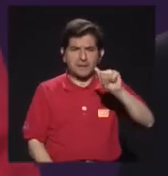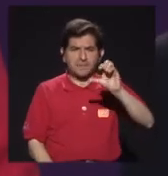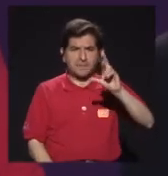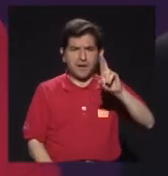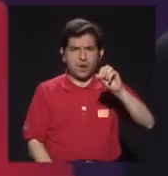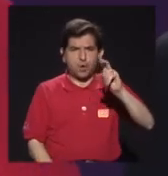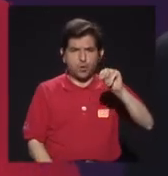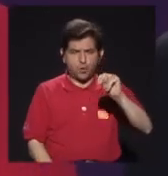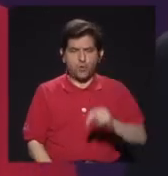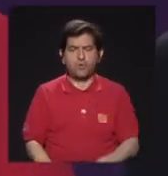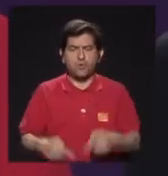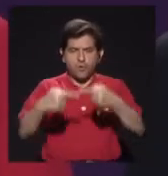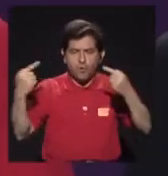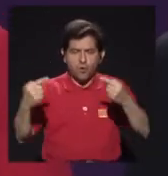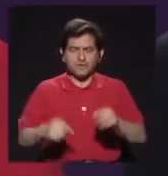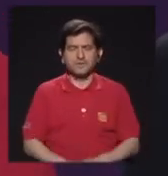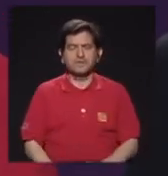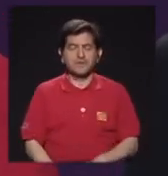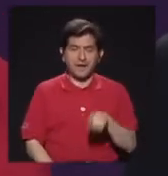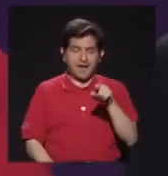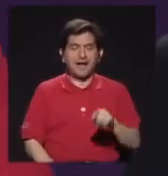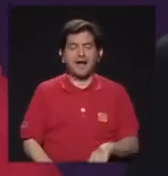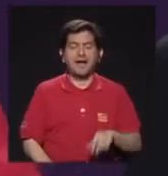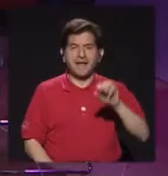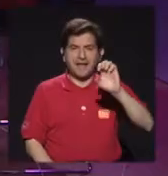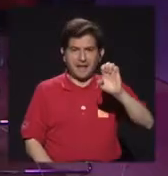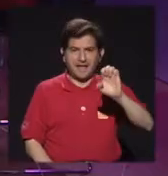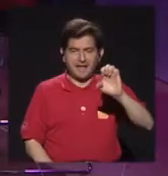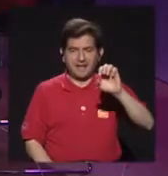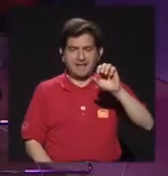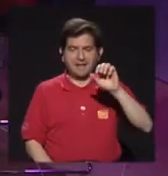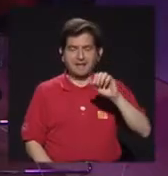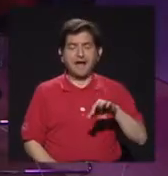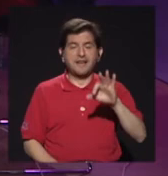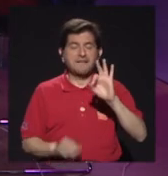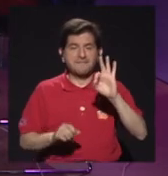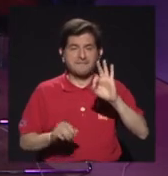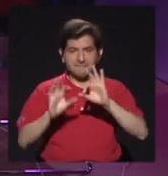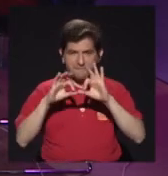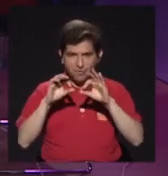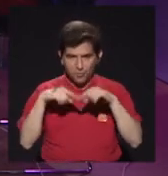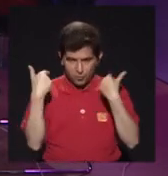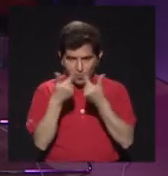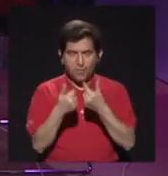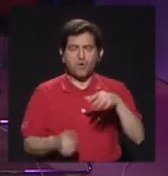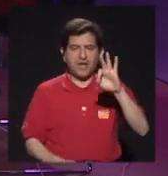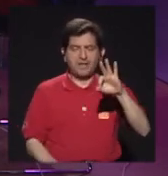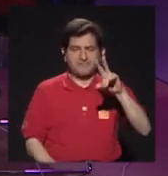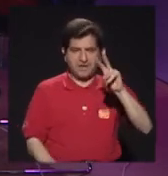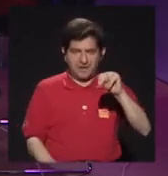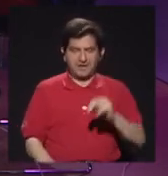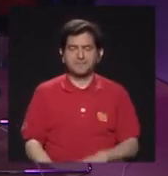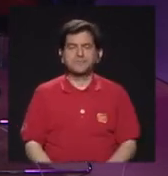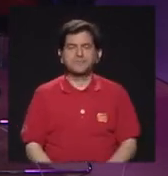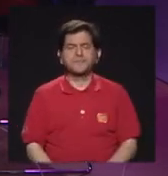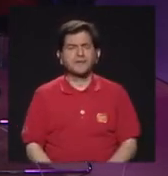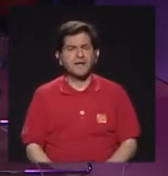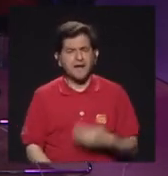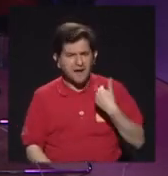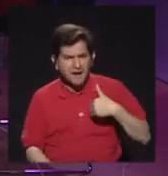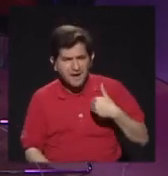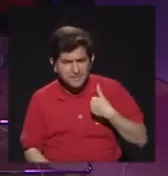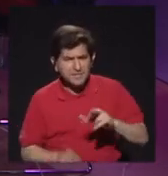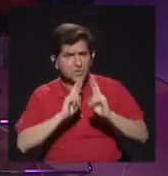25 11 15 15 para sus preguntas y para apuntarle al señor miranda sí no me creo que es un hombre verde